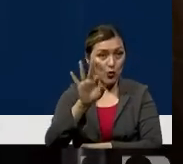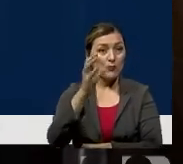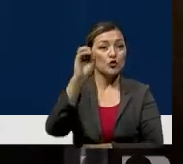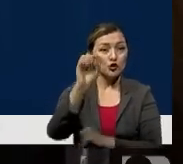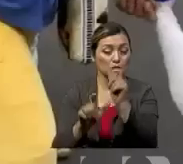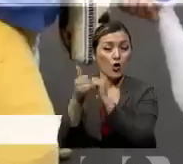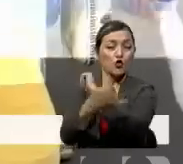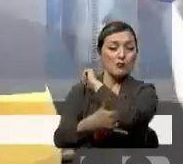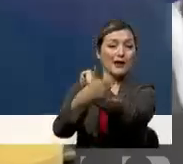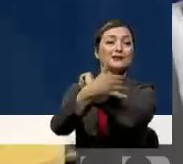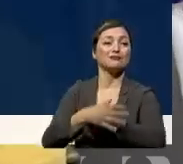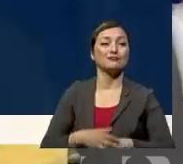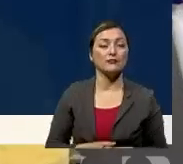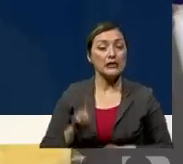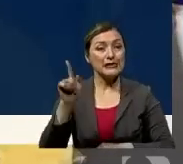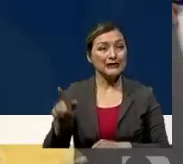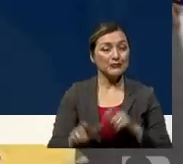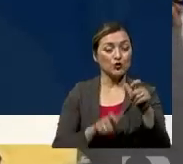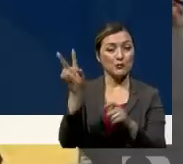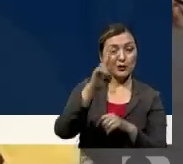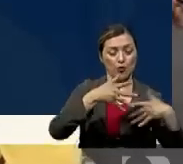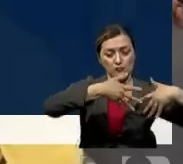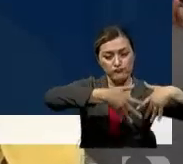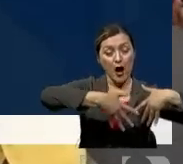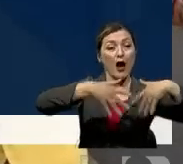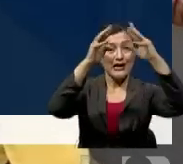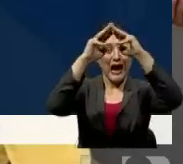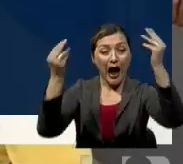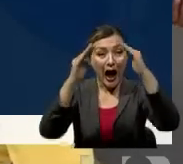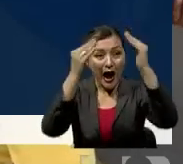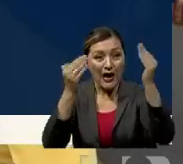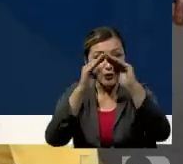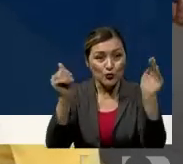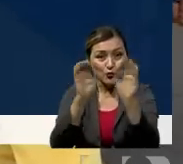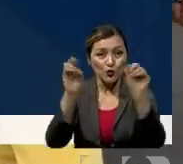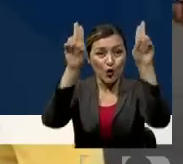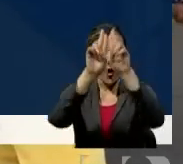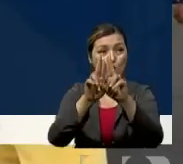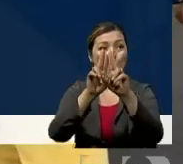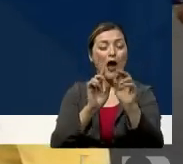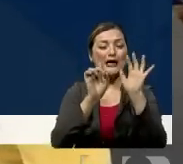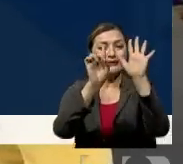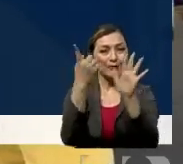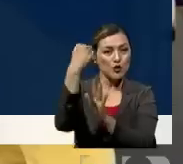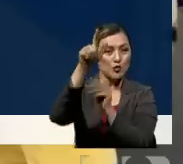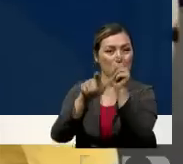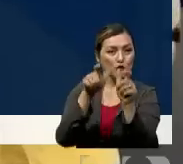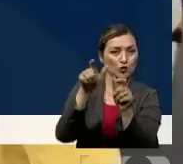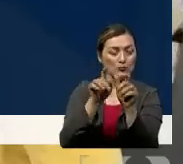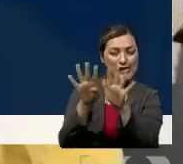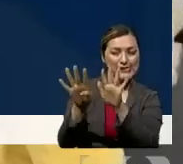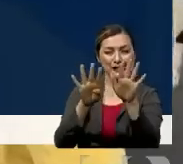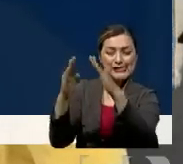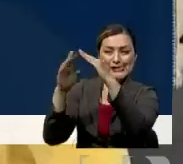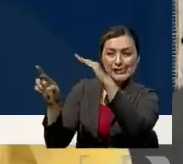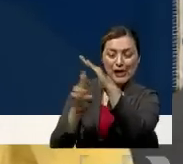corresponde a extranjeros. En el éxodo venezolano, según cifras de ACNUR, debido a las condiciones en ese país, 6 millones de personas venezolanas están